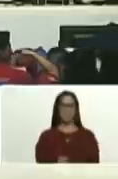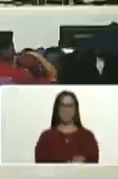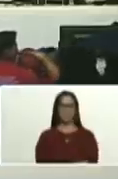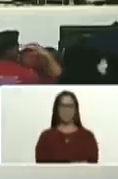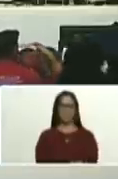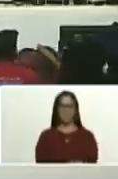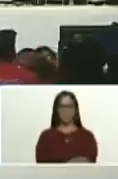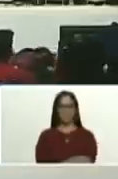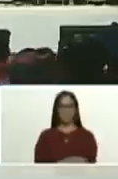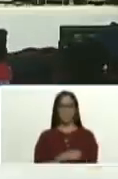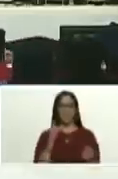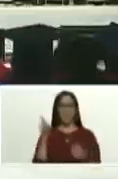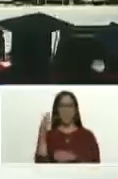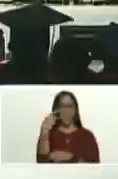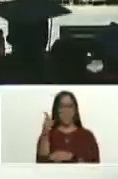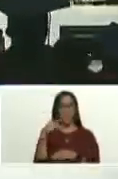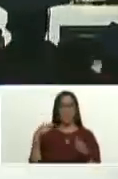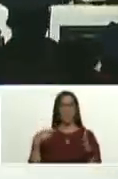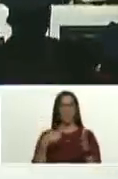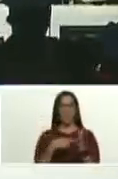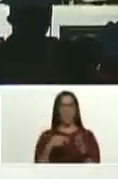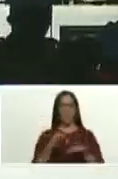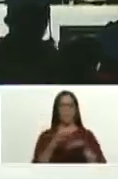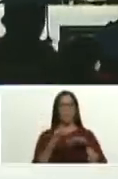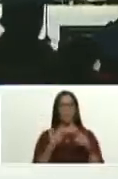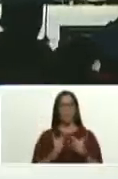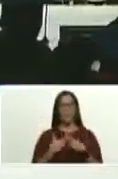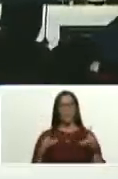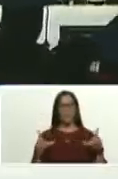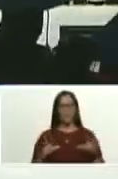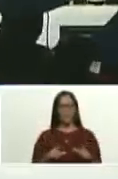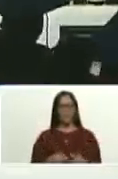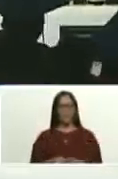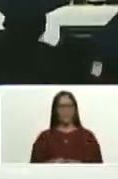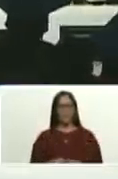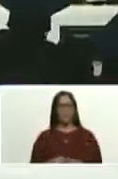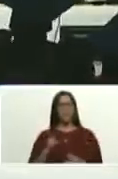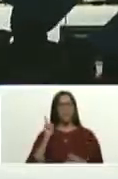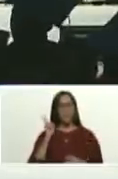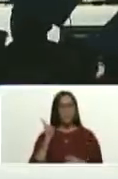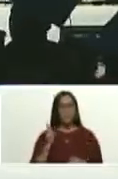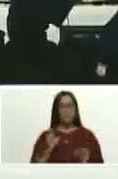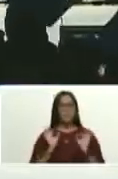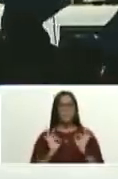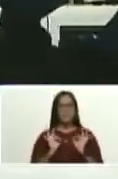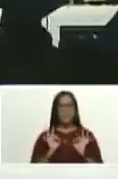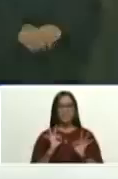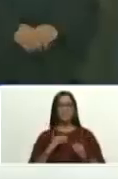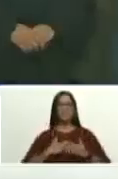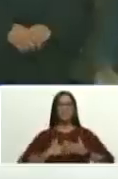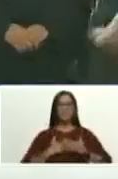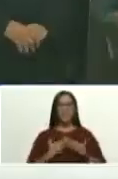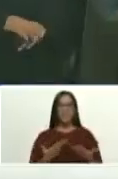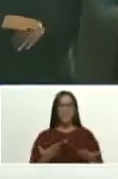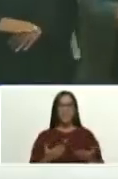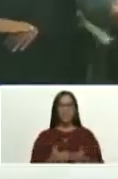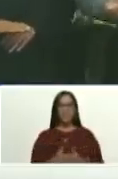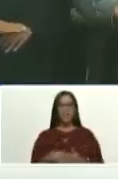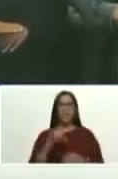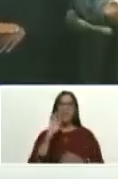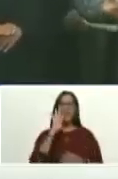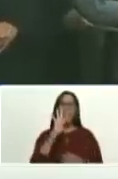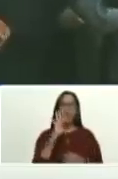Allá en la parroquia El Recreo, en el municipio Libertador. Allá precisamente se está dando la